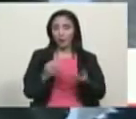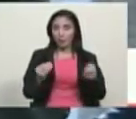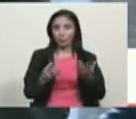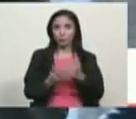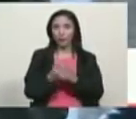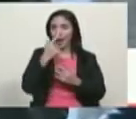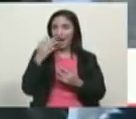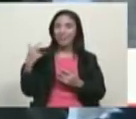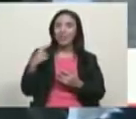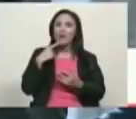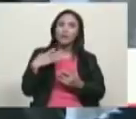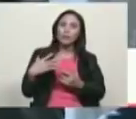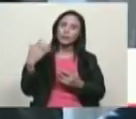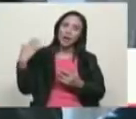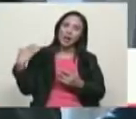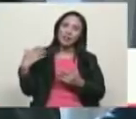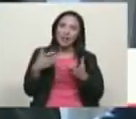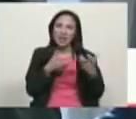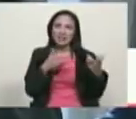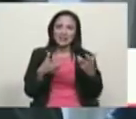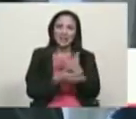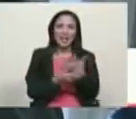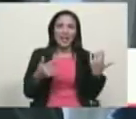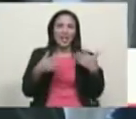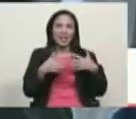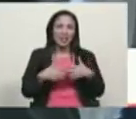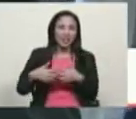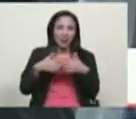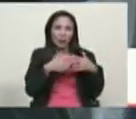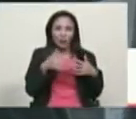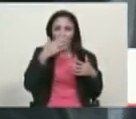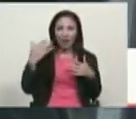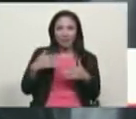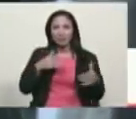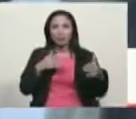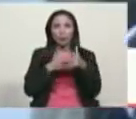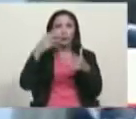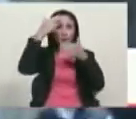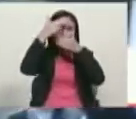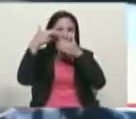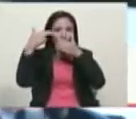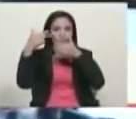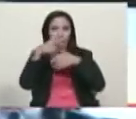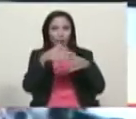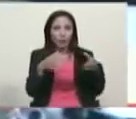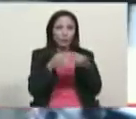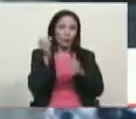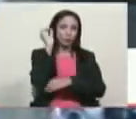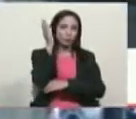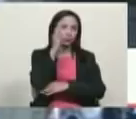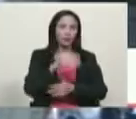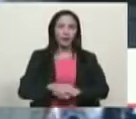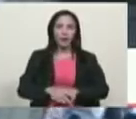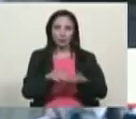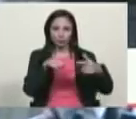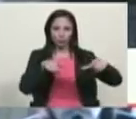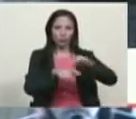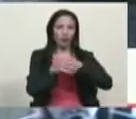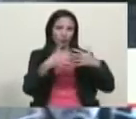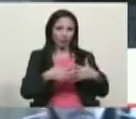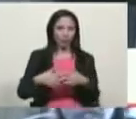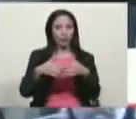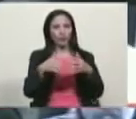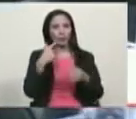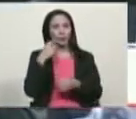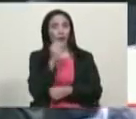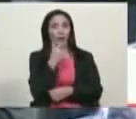famosa guerra de Bush contra el terrorismo. Bush había hecho un discurso en West Point y había dicho que